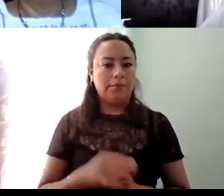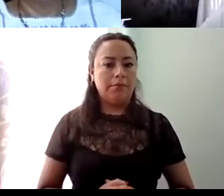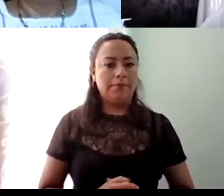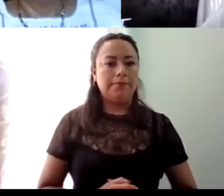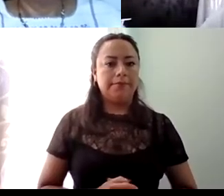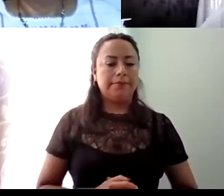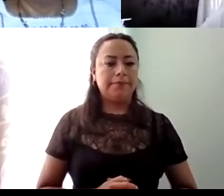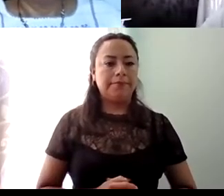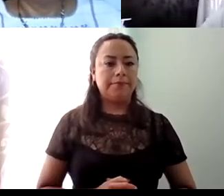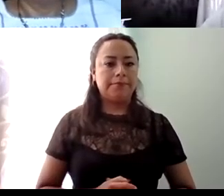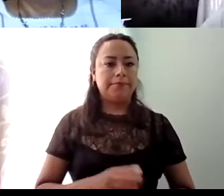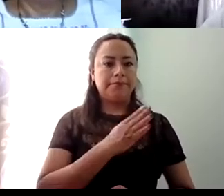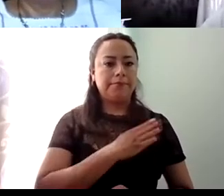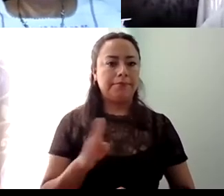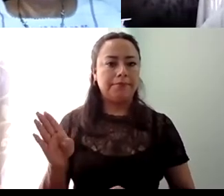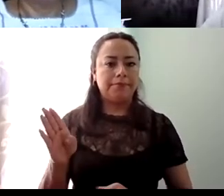Claro que sí, muy buenos